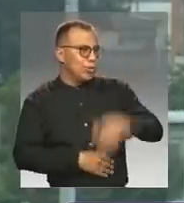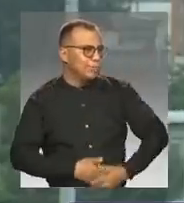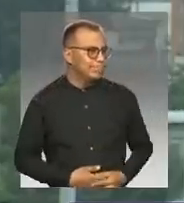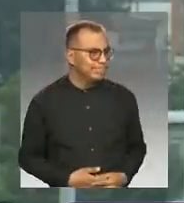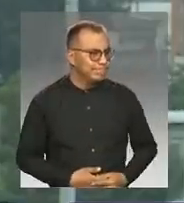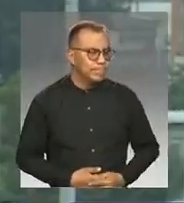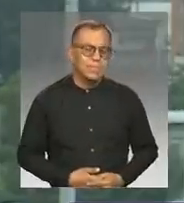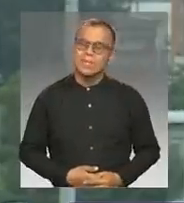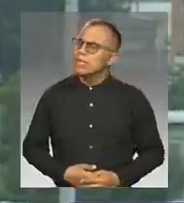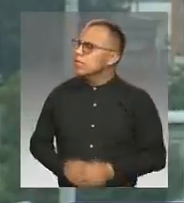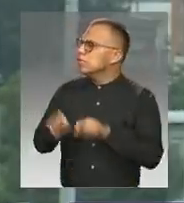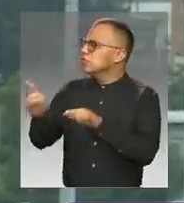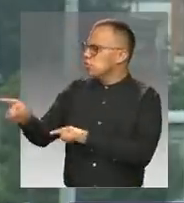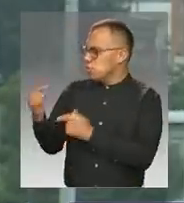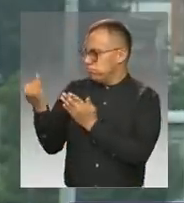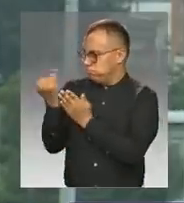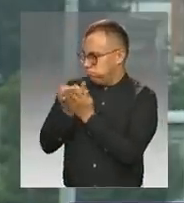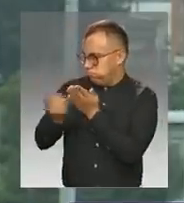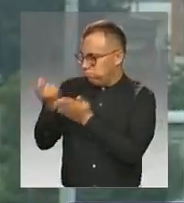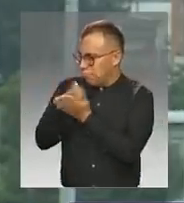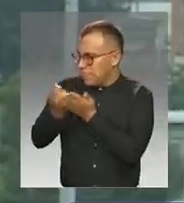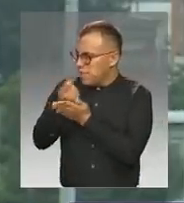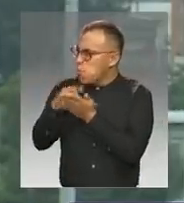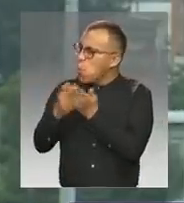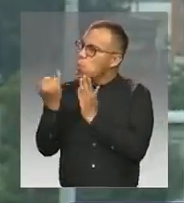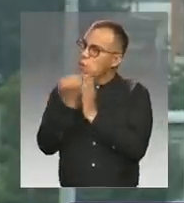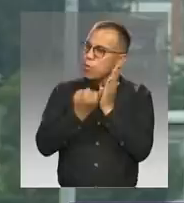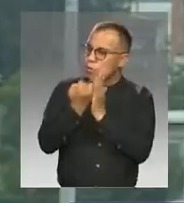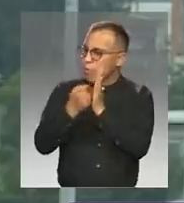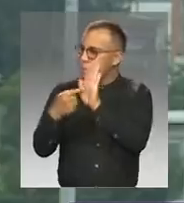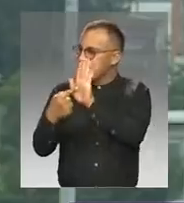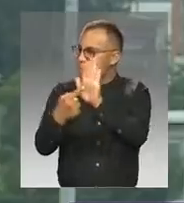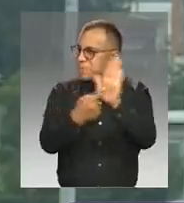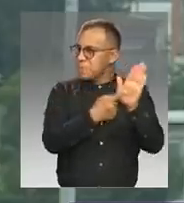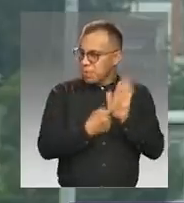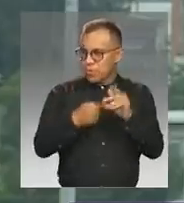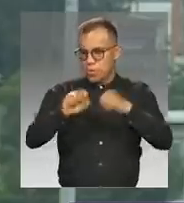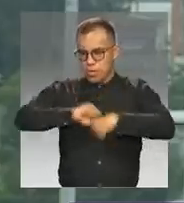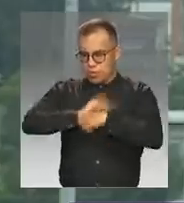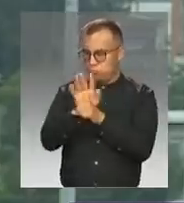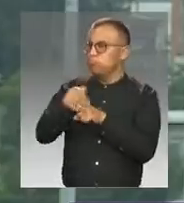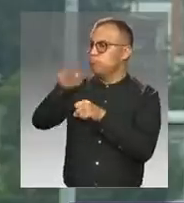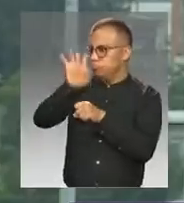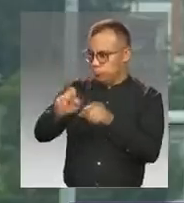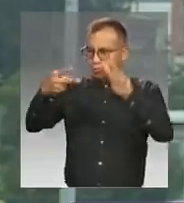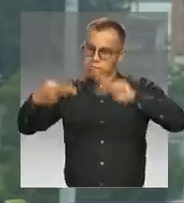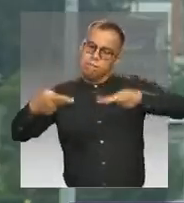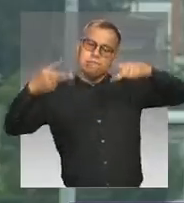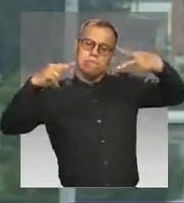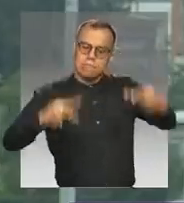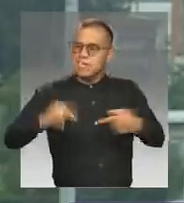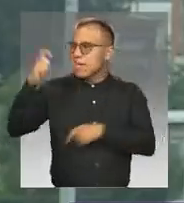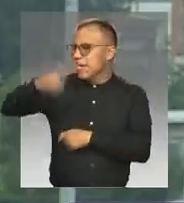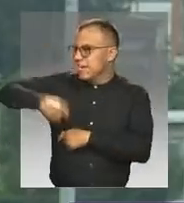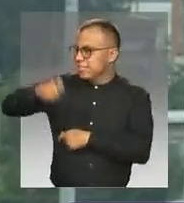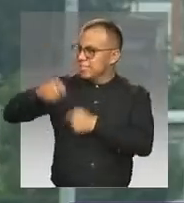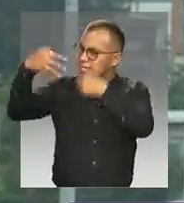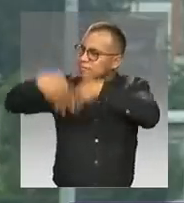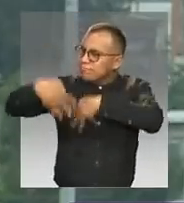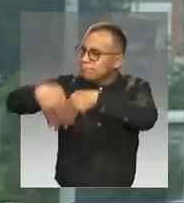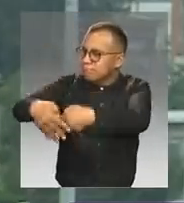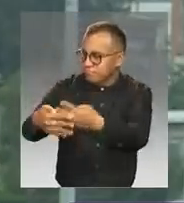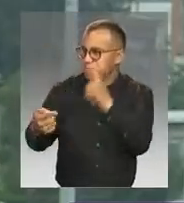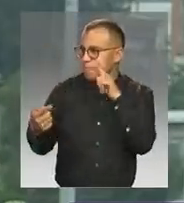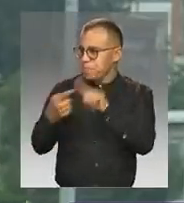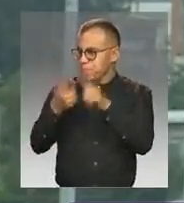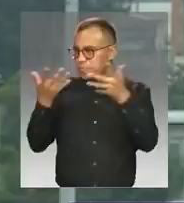recientes caricaturas, Matador, hemos visto esa encrucijada de la ciudadanía entre el contagio del COVID-19 y la necesidad de salir a las calles para evitar